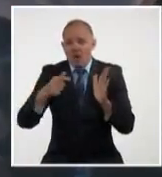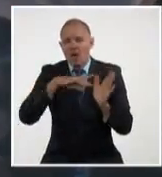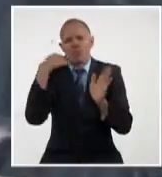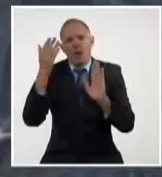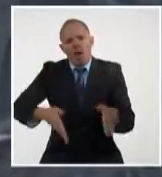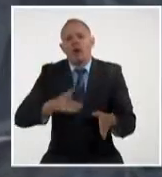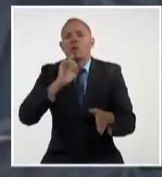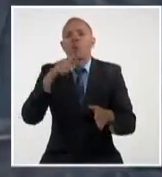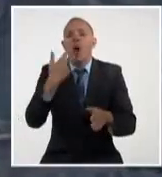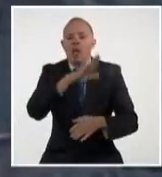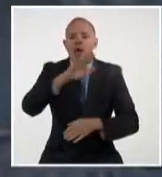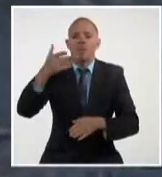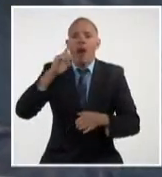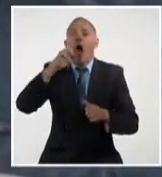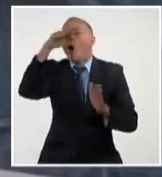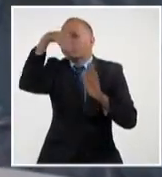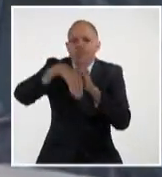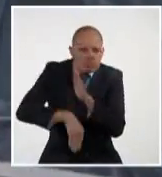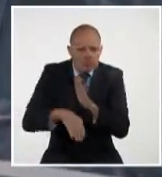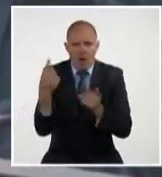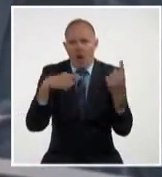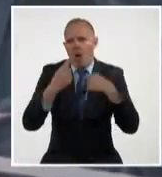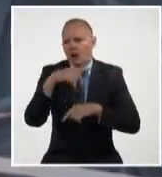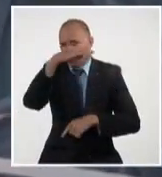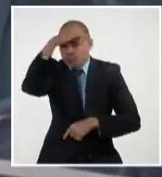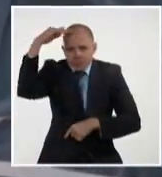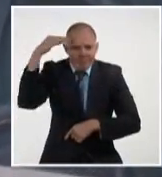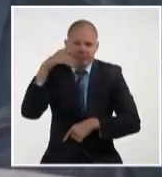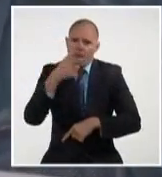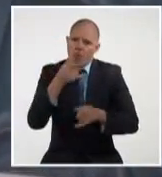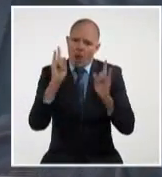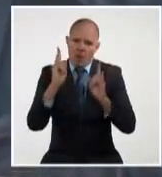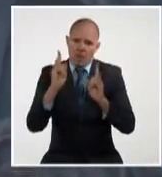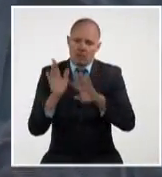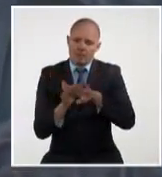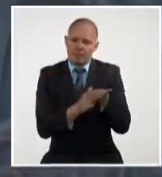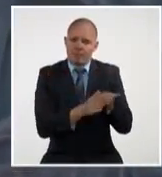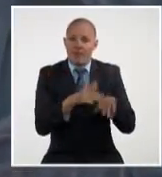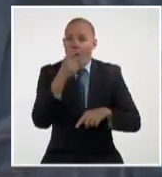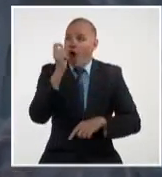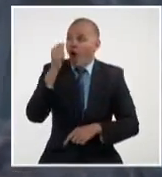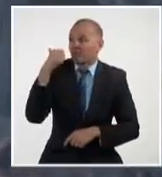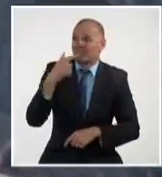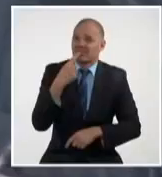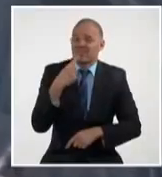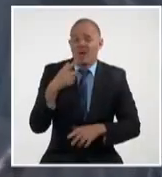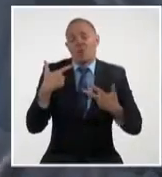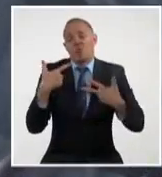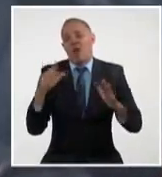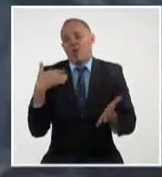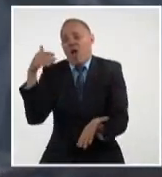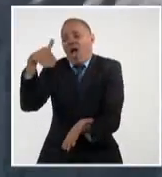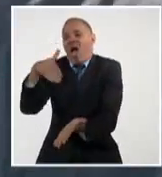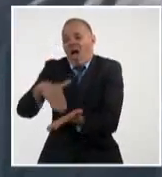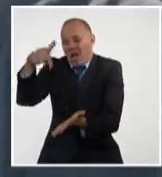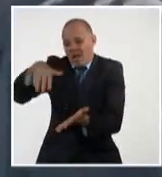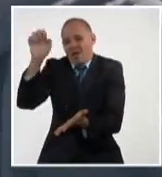aguas del mar Mediterráneo. Mi sueño es estudiar aquí, tener una profesión, empezar una nueva